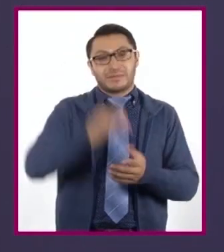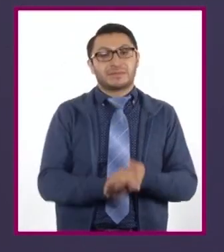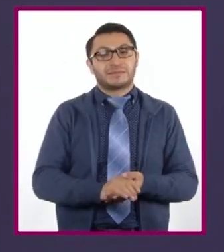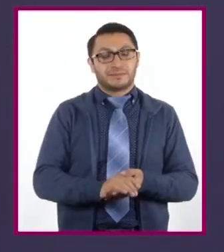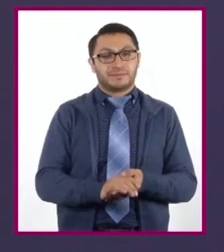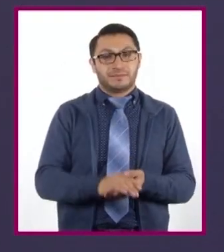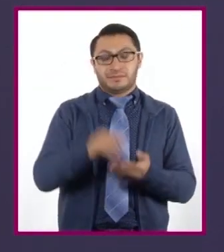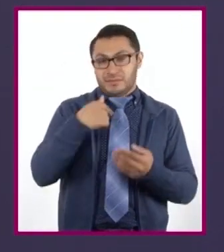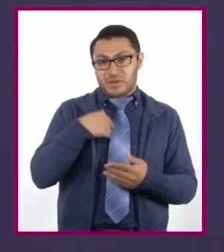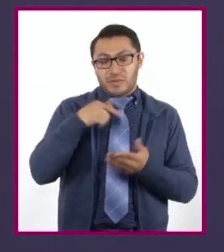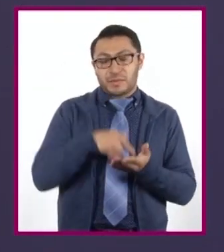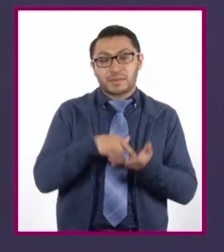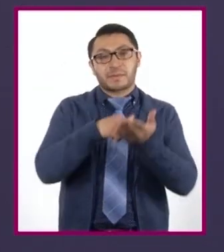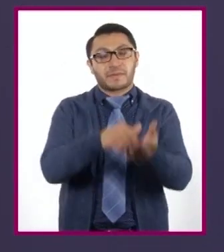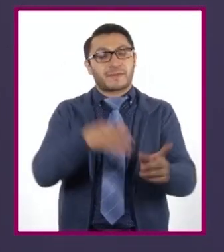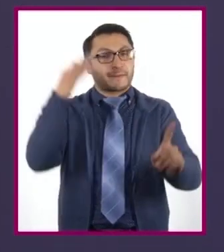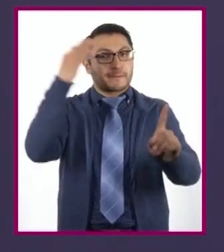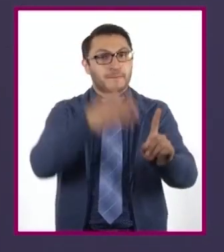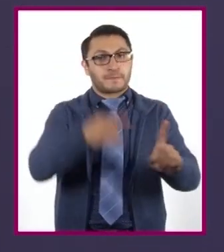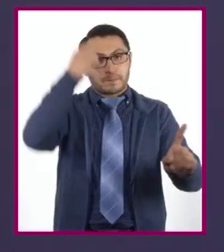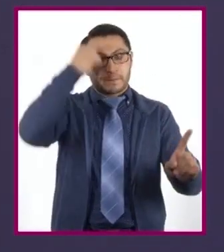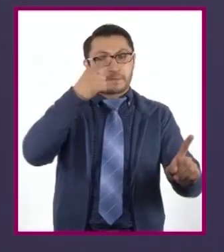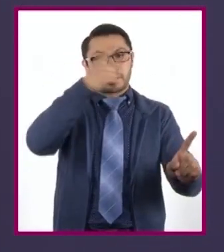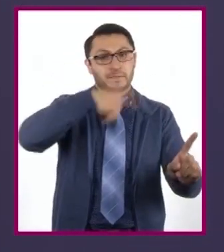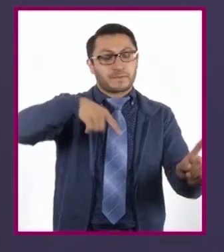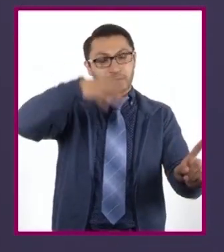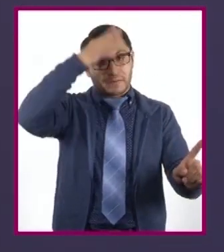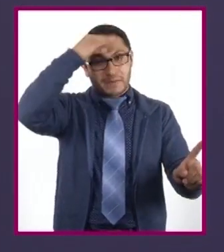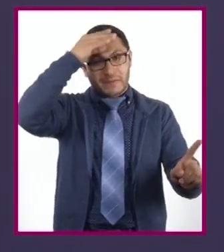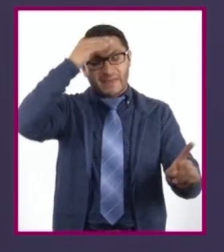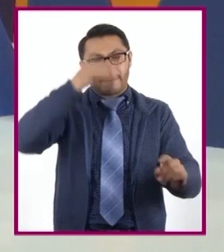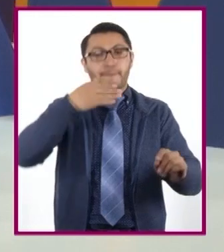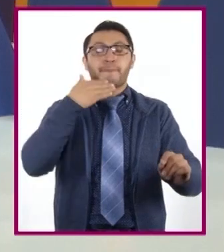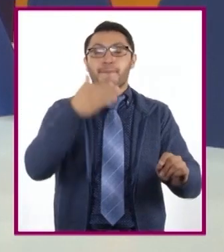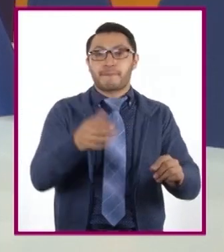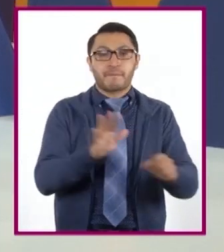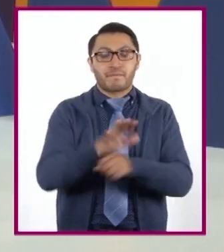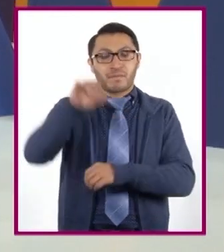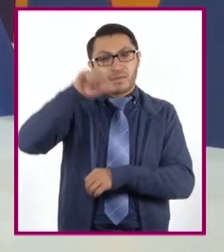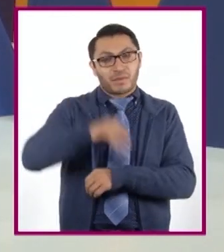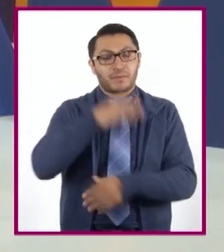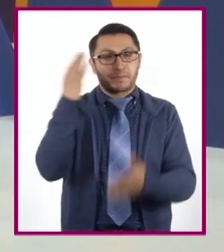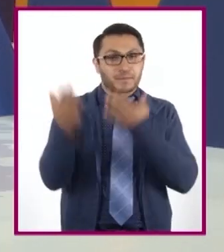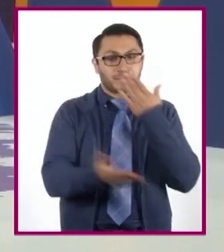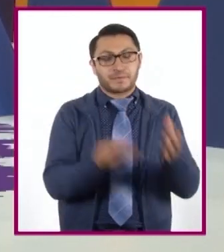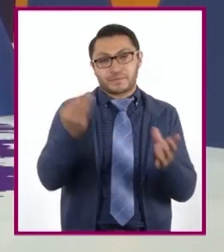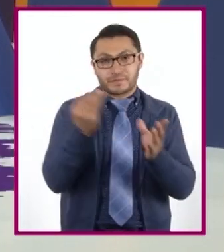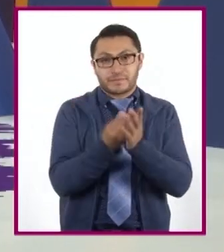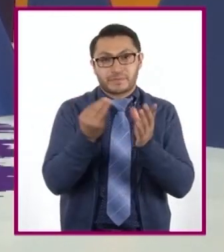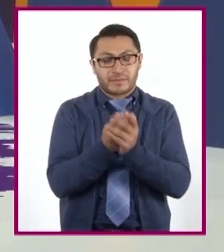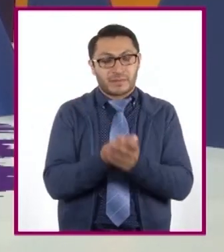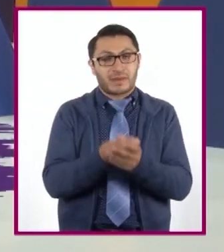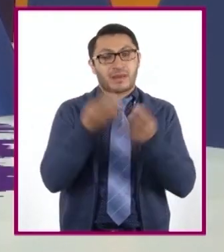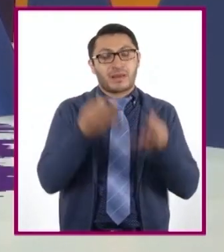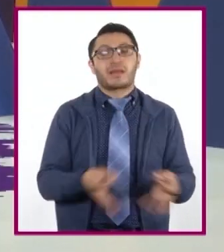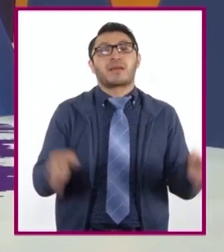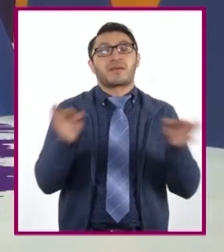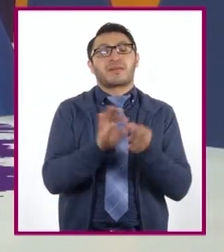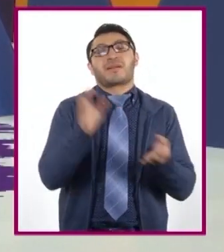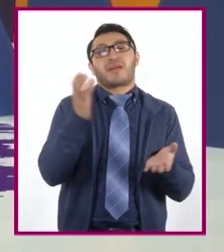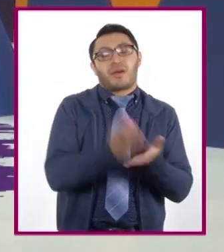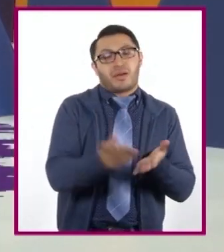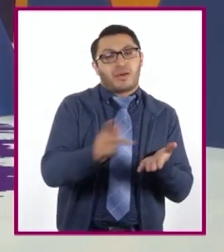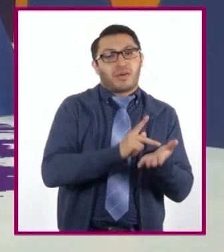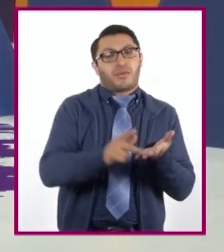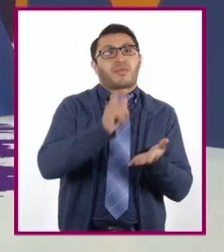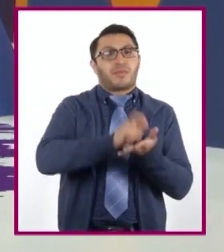propondré un reto que les ayudará a consolidar lo que hemos estudiado. Es conveniente que tengan cuaderno y bolígrafo para